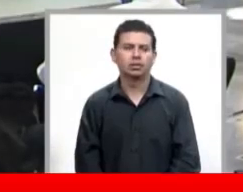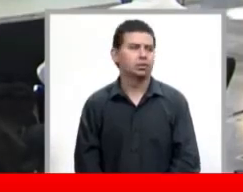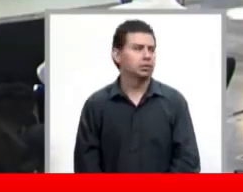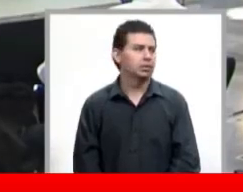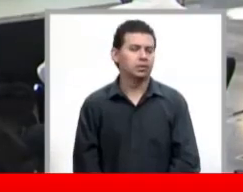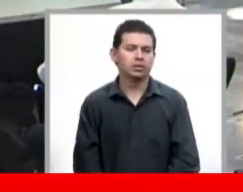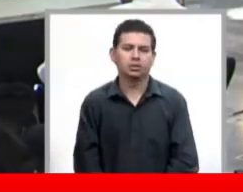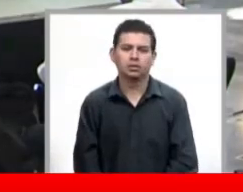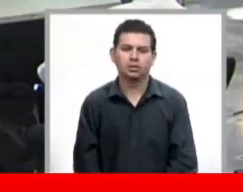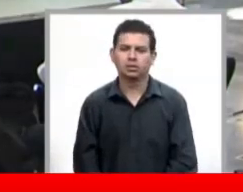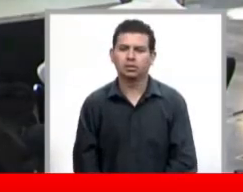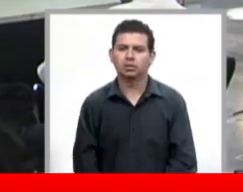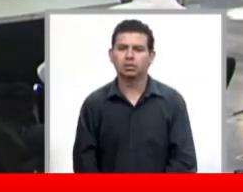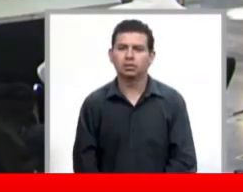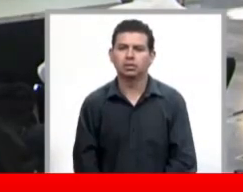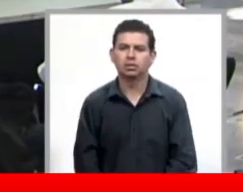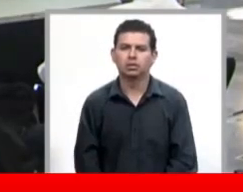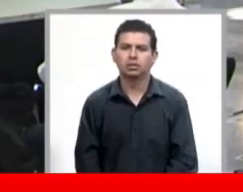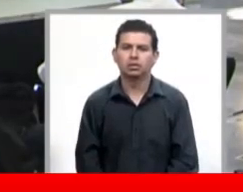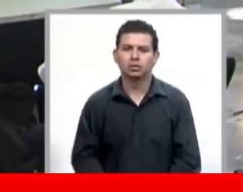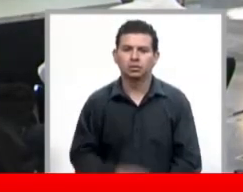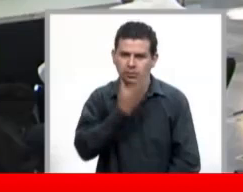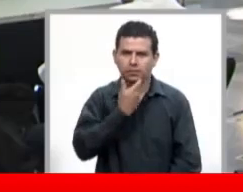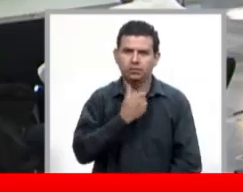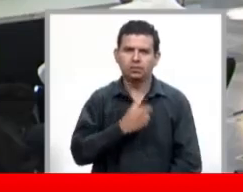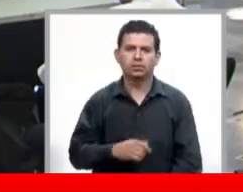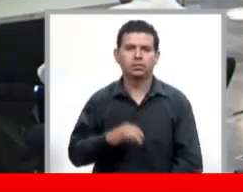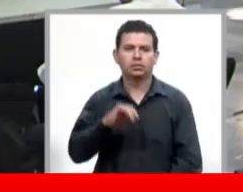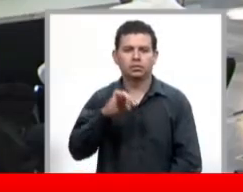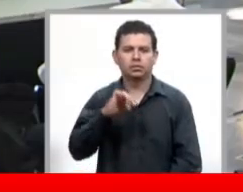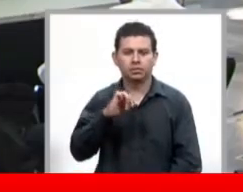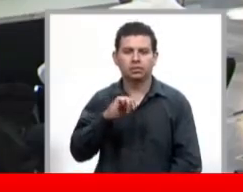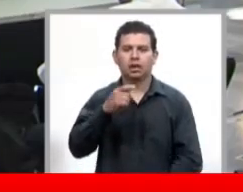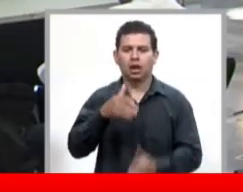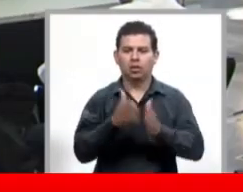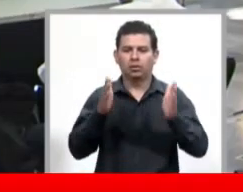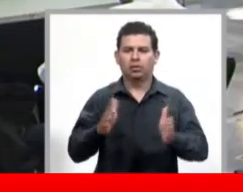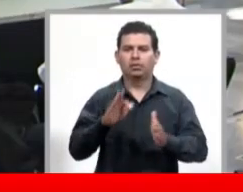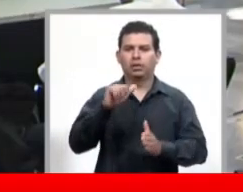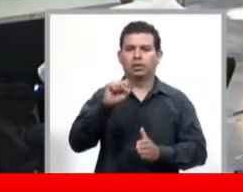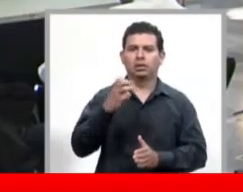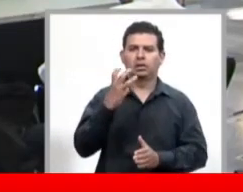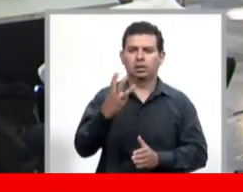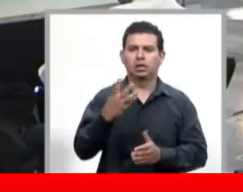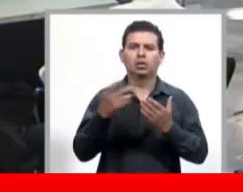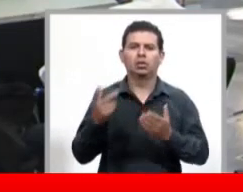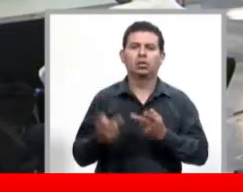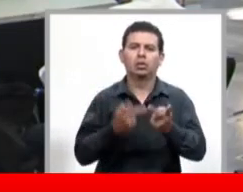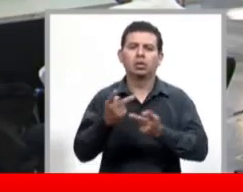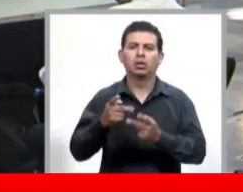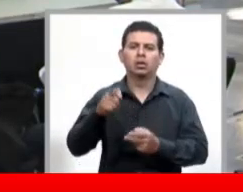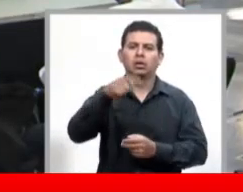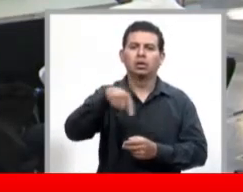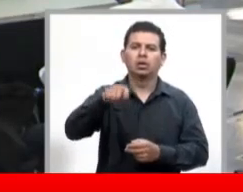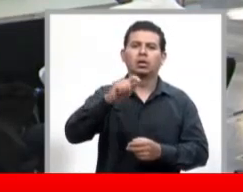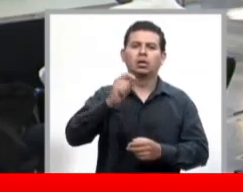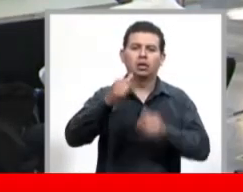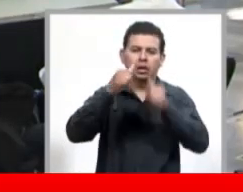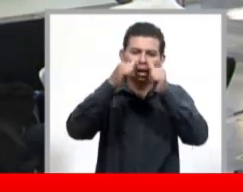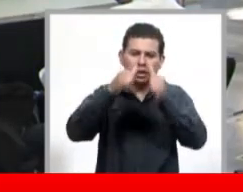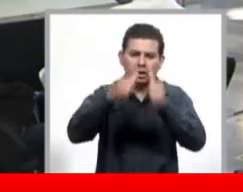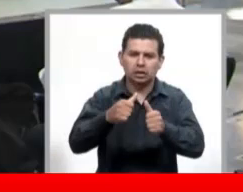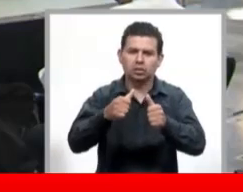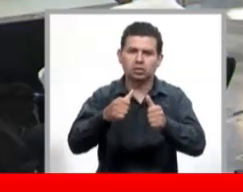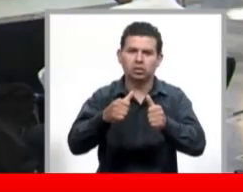de estas medidas que acaba usted también de implementar adicionales por estar en fase 3, la primera pregunta, comentaba en la reducción